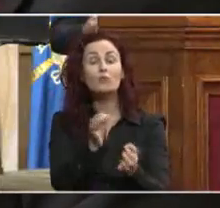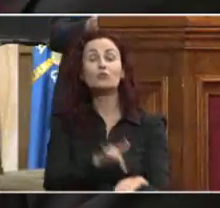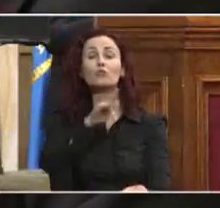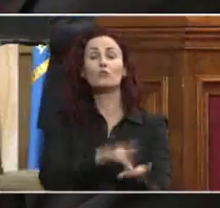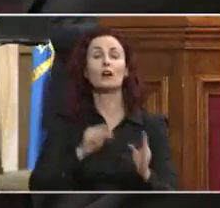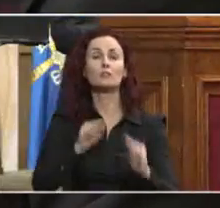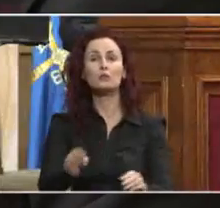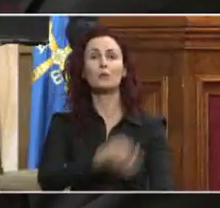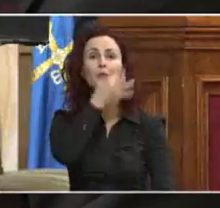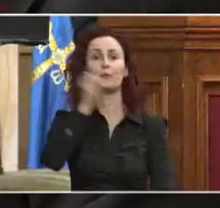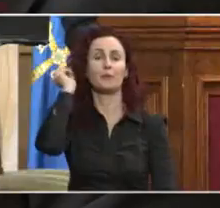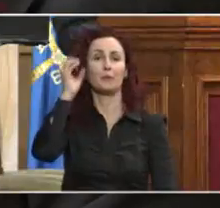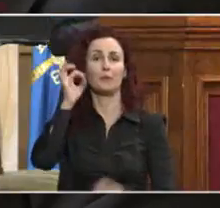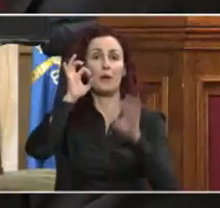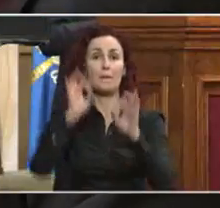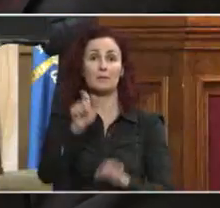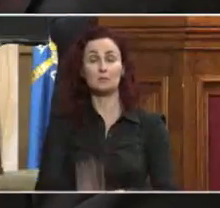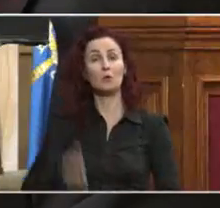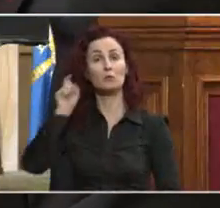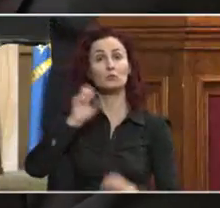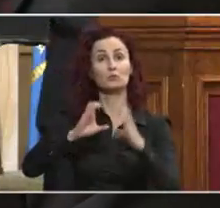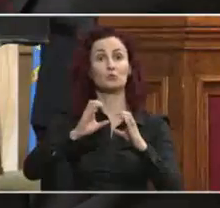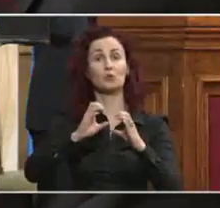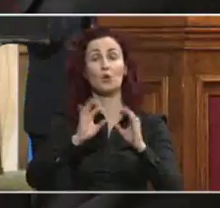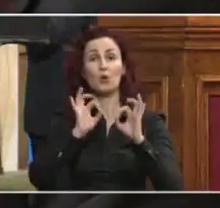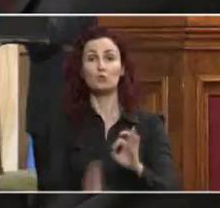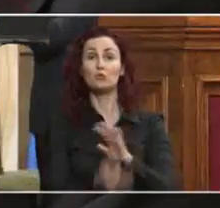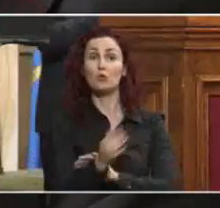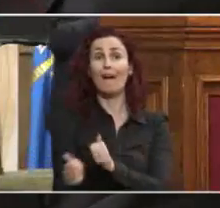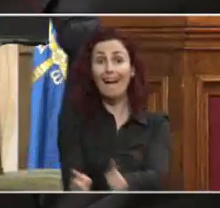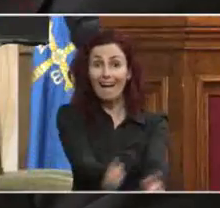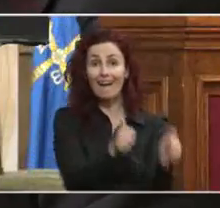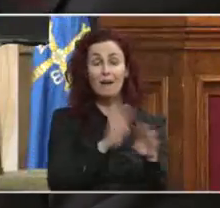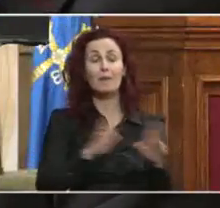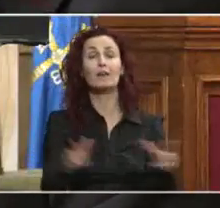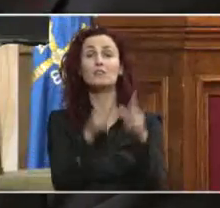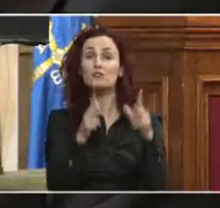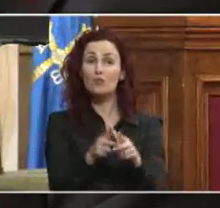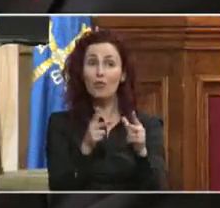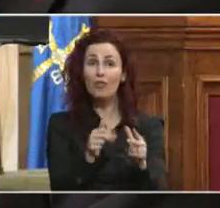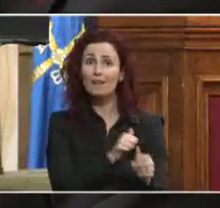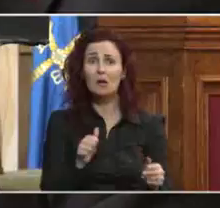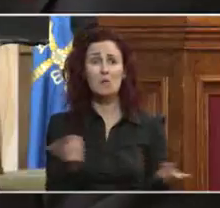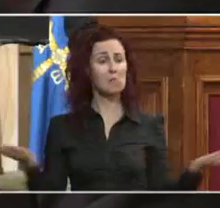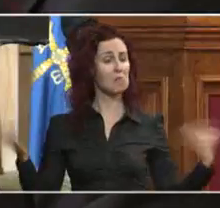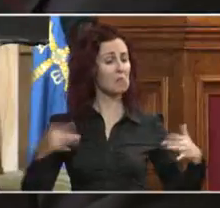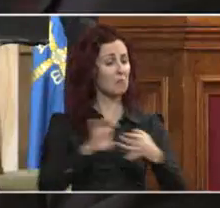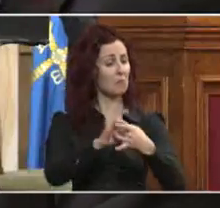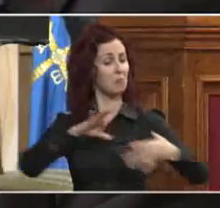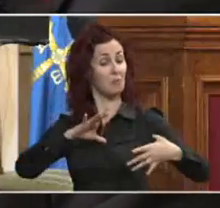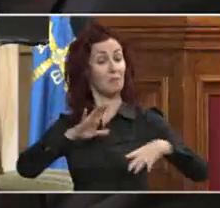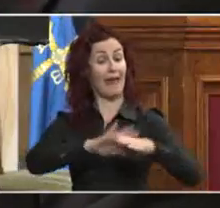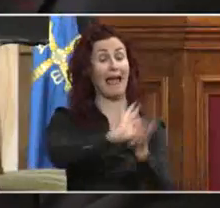La comunicación en Johann Sebastian Mastropiero, del solipsismo individualista en una sociedad impersonal a la